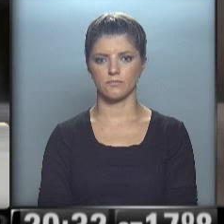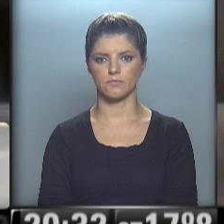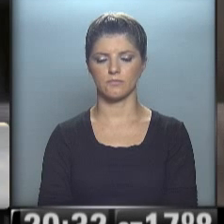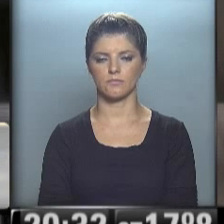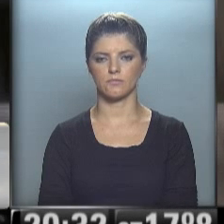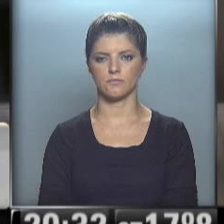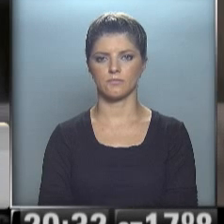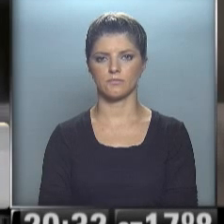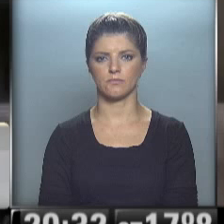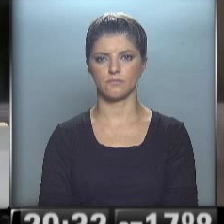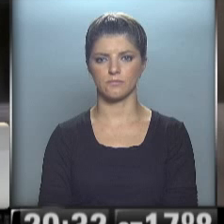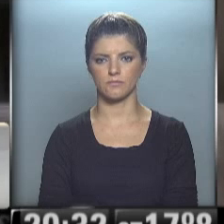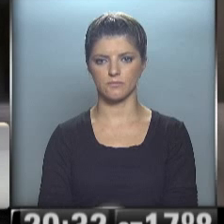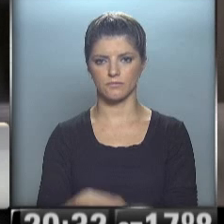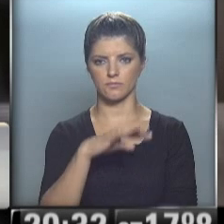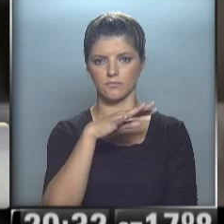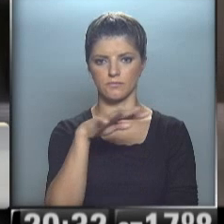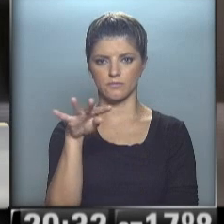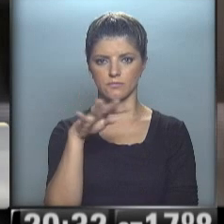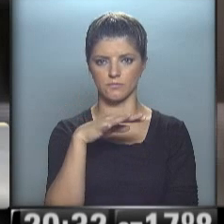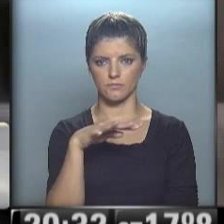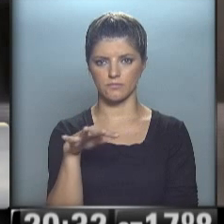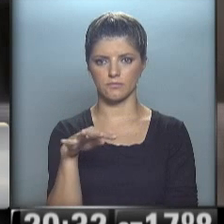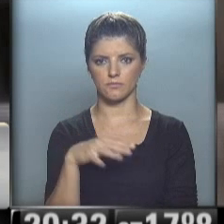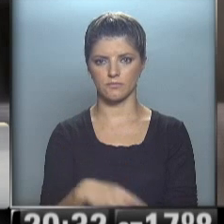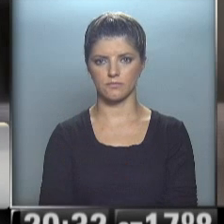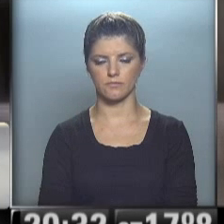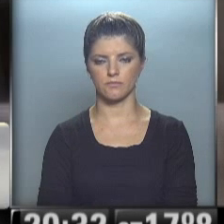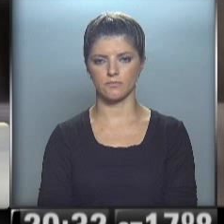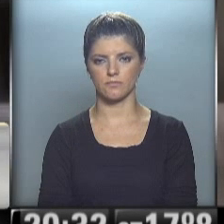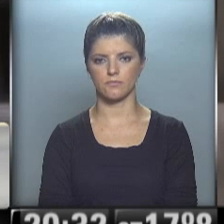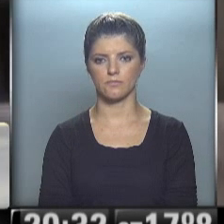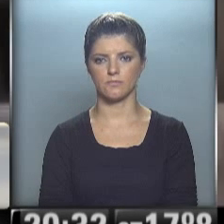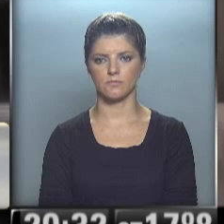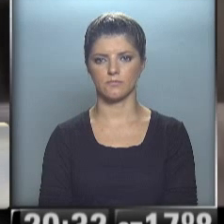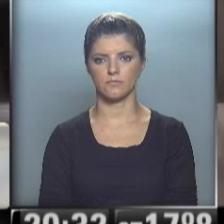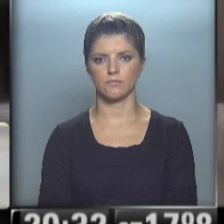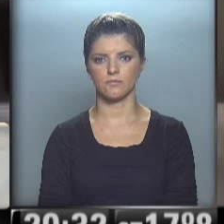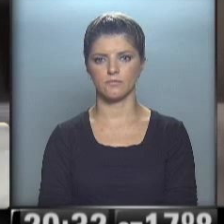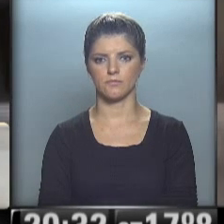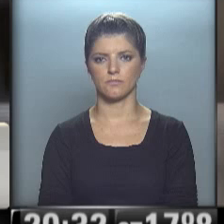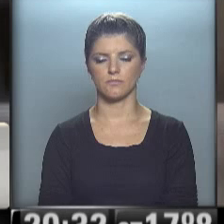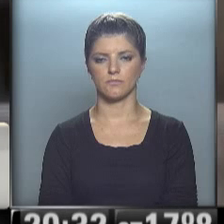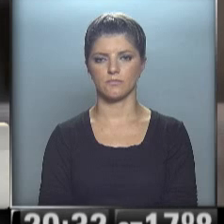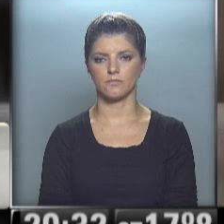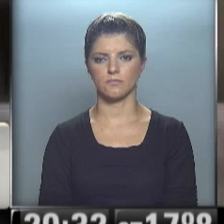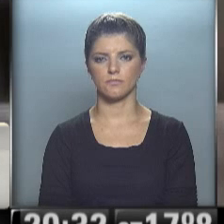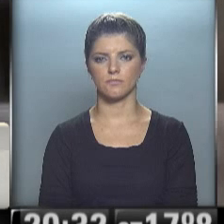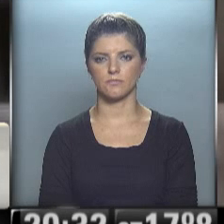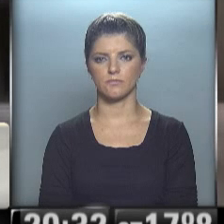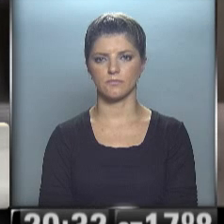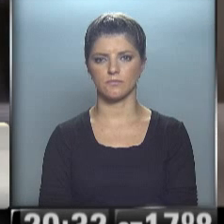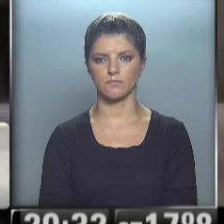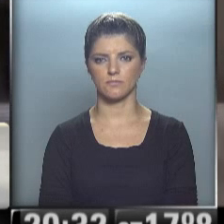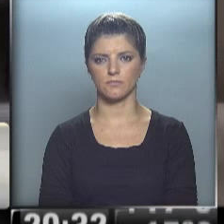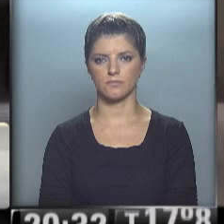zan sayar da mata ina sayar da mata inji Allah ta'ala fa darbar riqab hatta